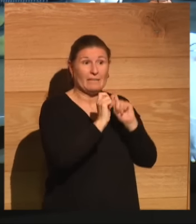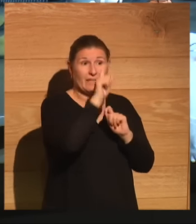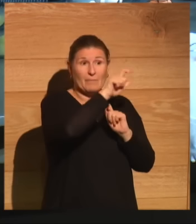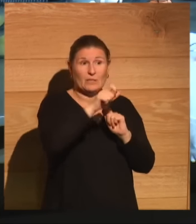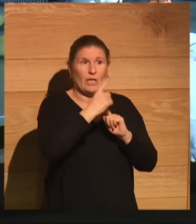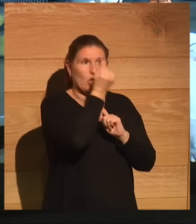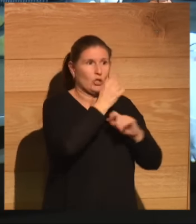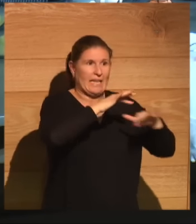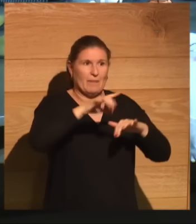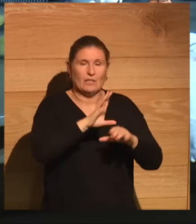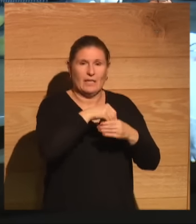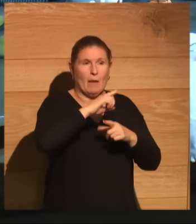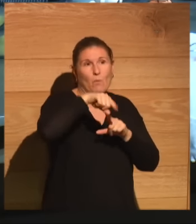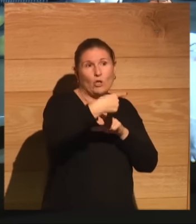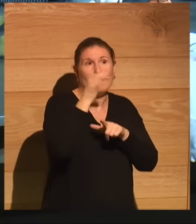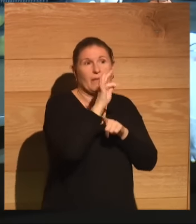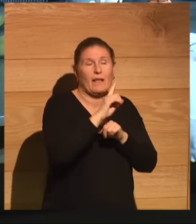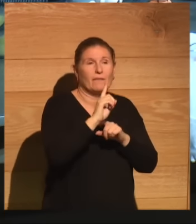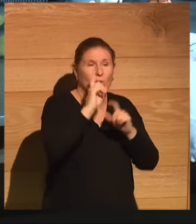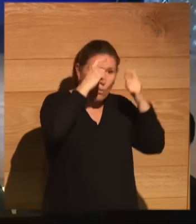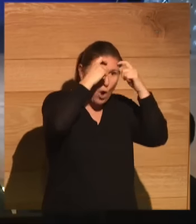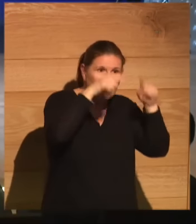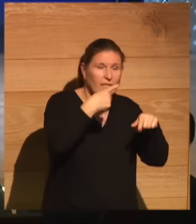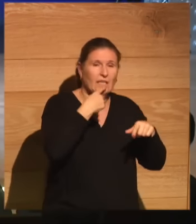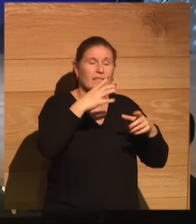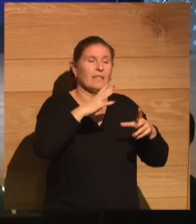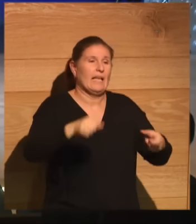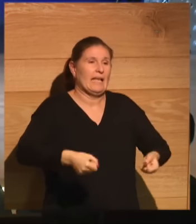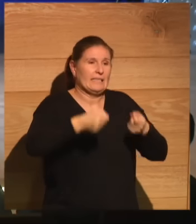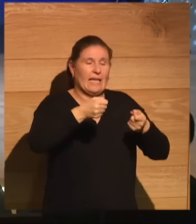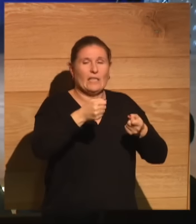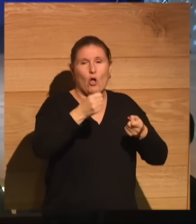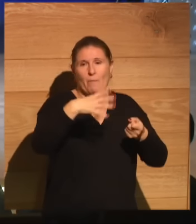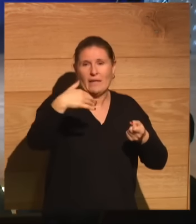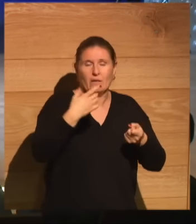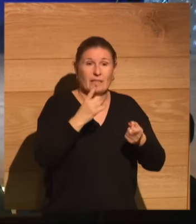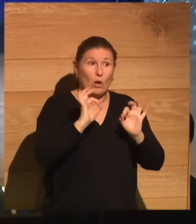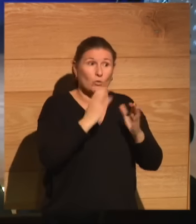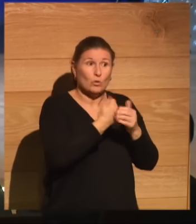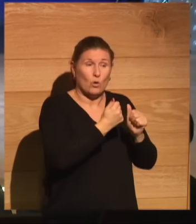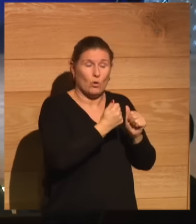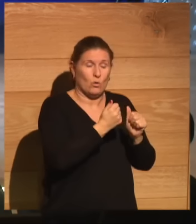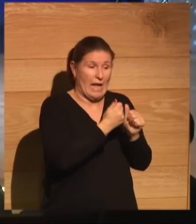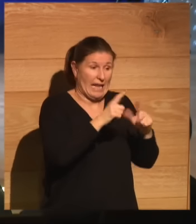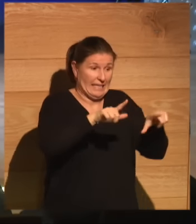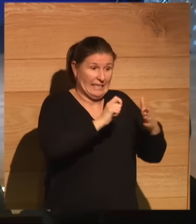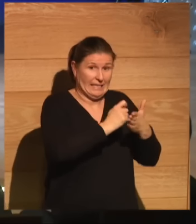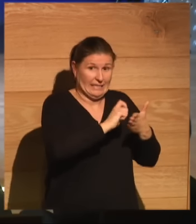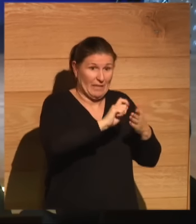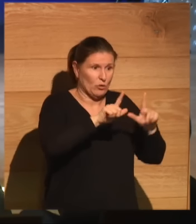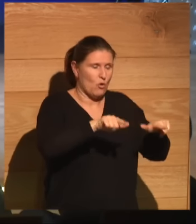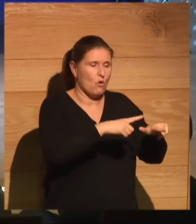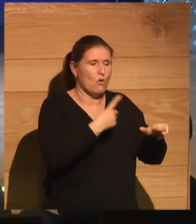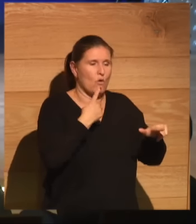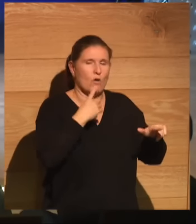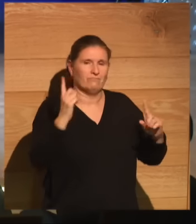Aquí están los animadores de la próxima película de Walt Disney, Taron, el Caldero Mágico, y llega al despacho, de verdad, no os perdáis esto porque es magia,